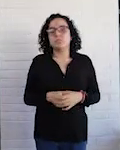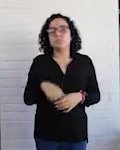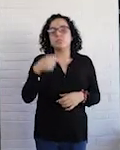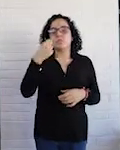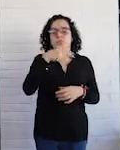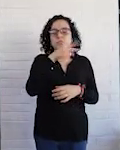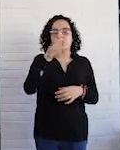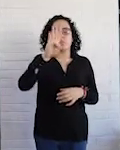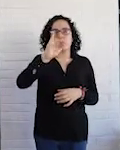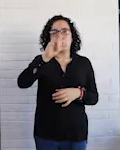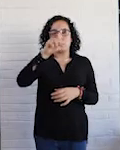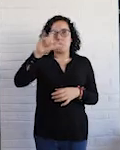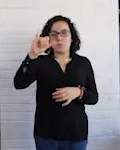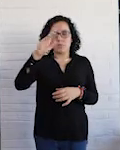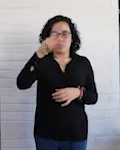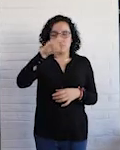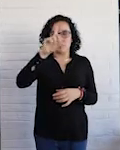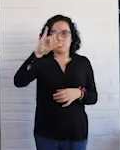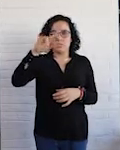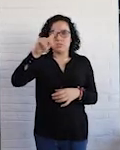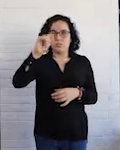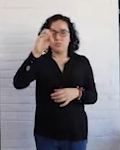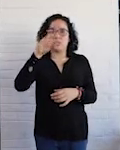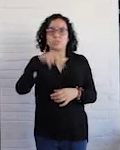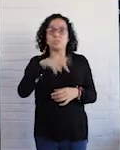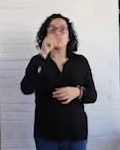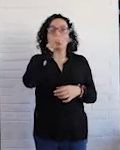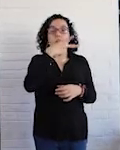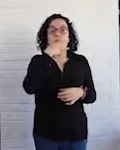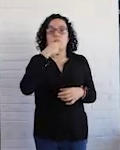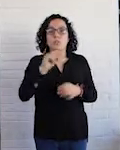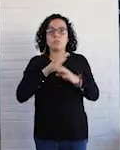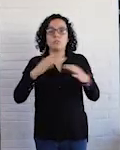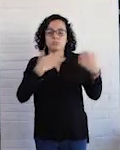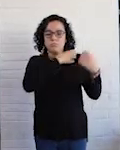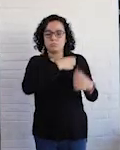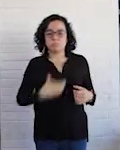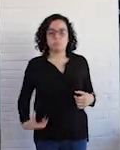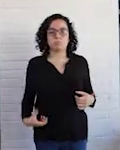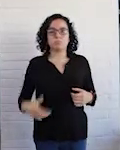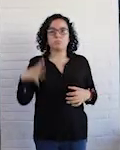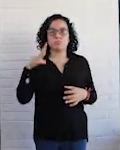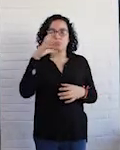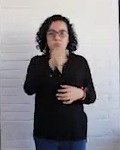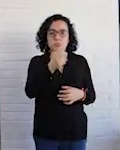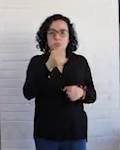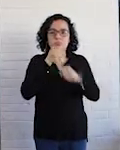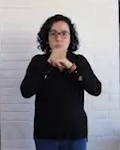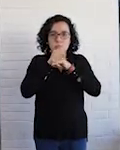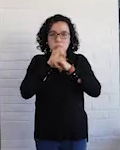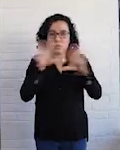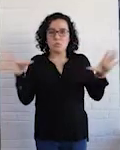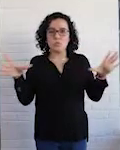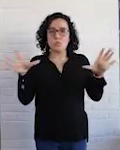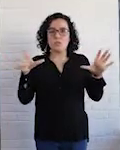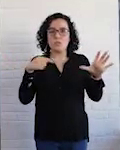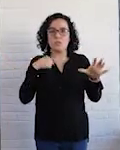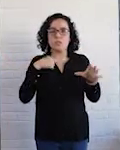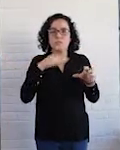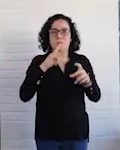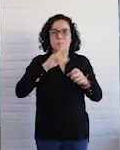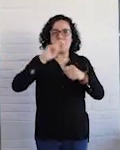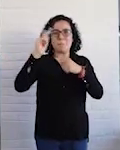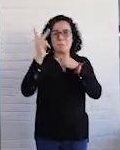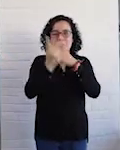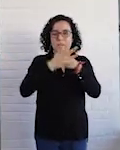Clinton, cuando accedió a la presidencia, tenía menos información para manejar la presidencia del país